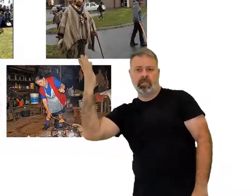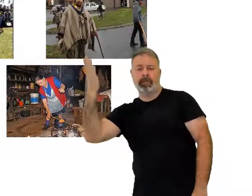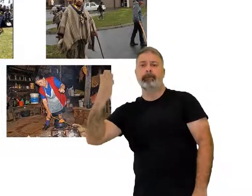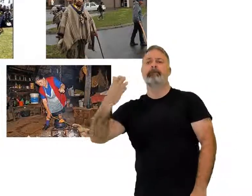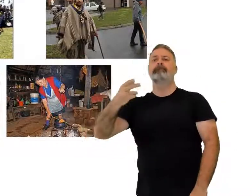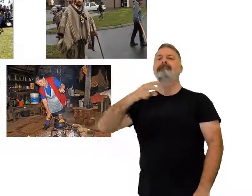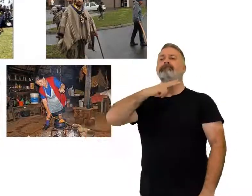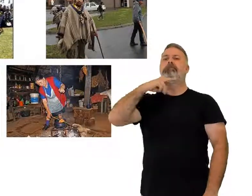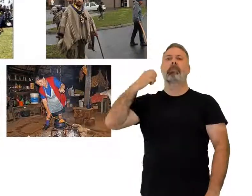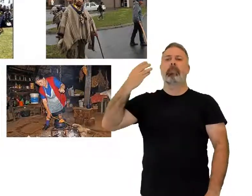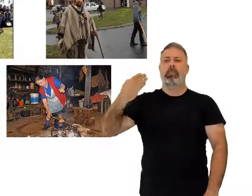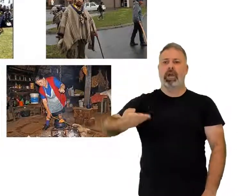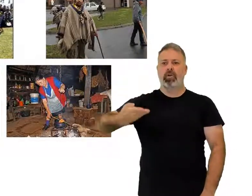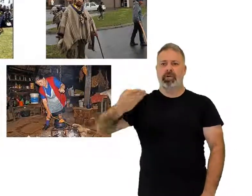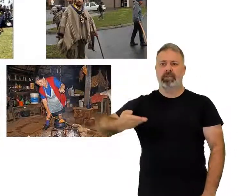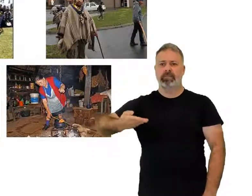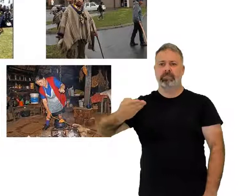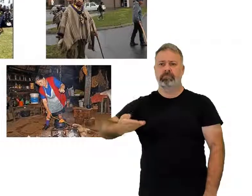valores,